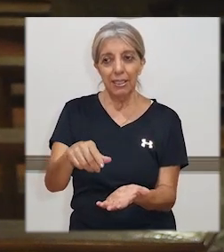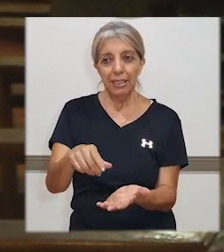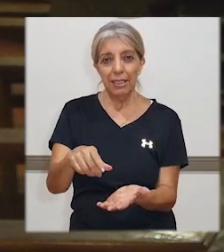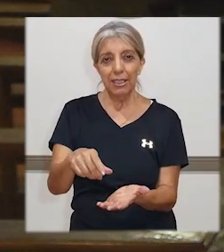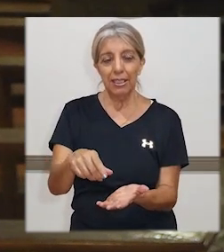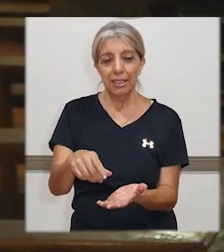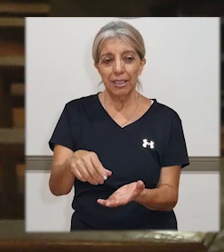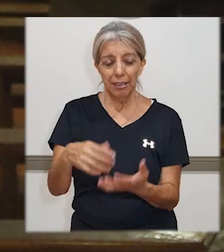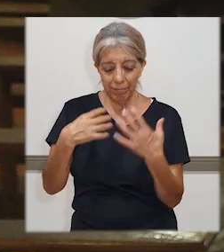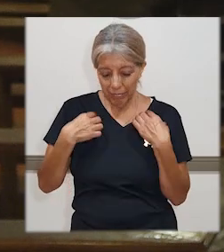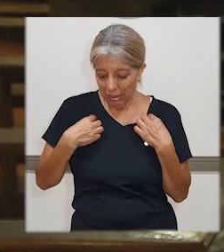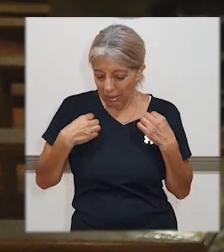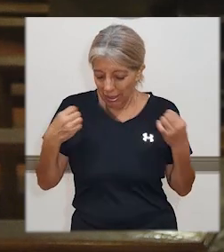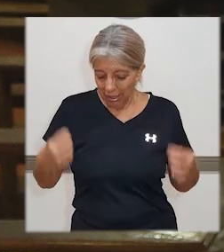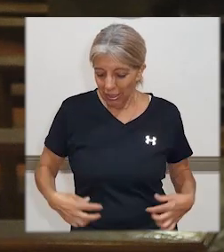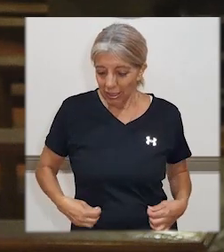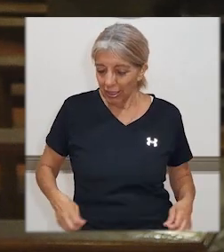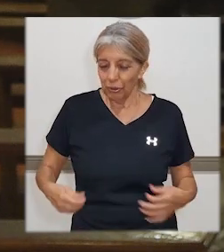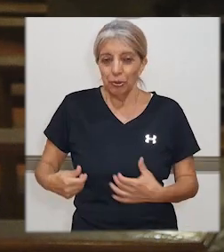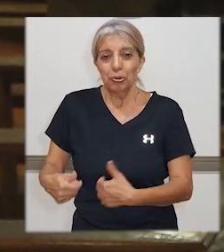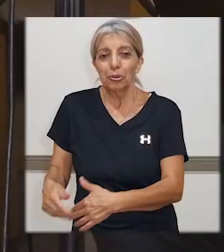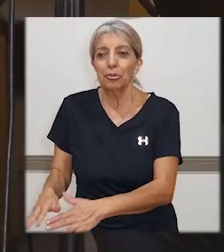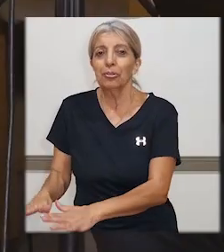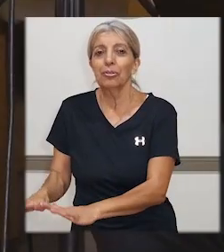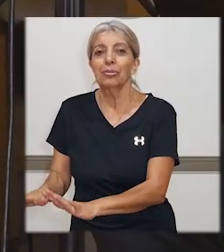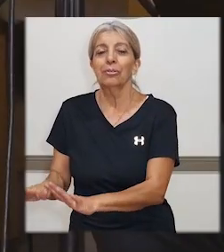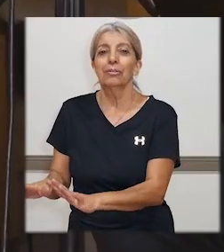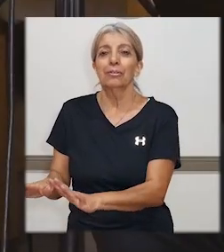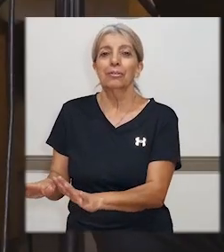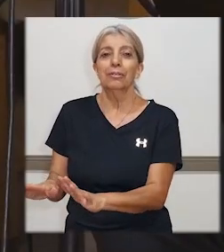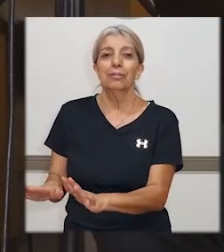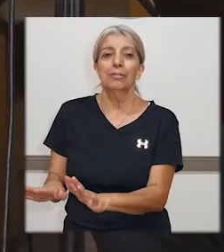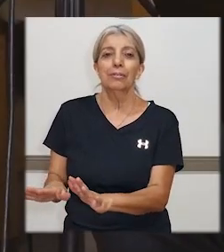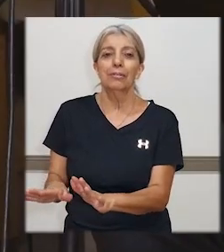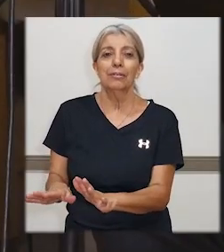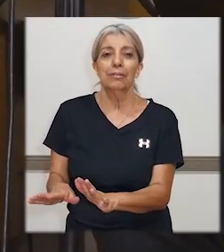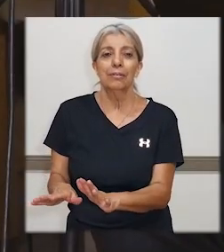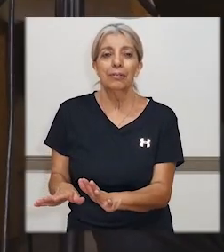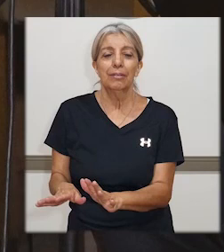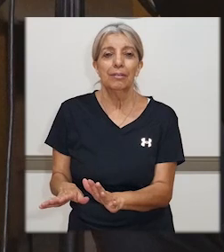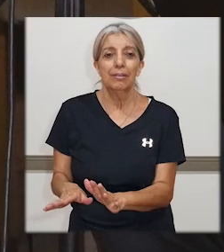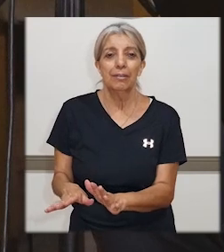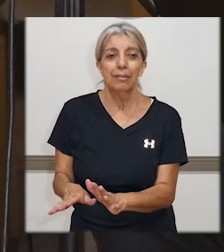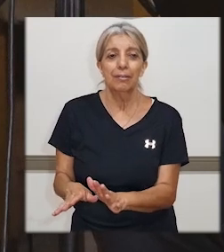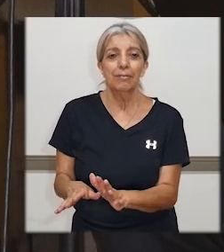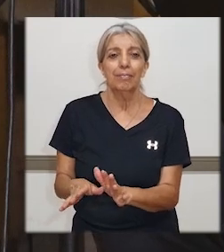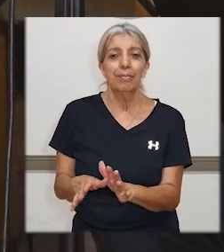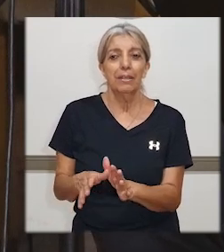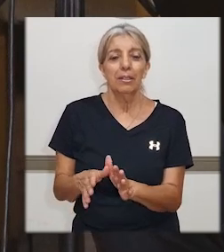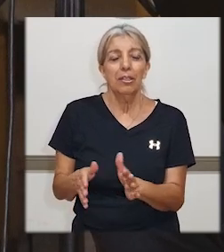en la era, he dejado mi